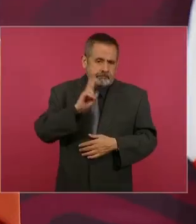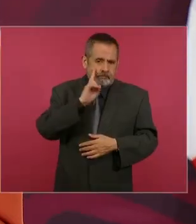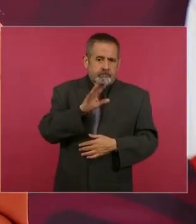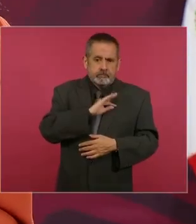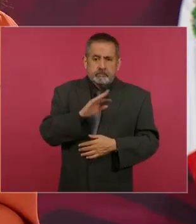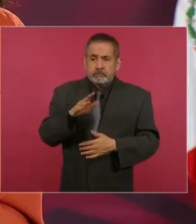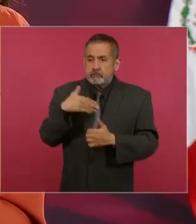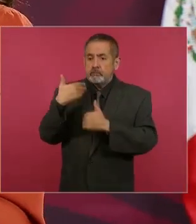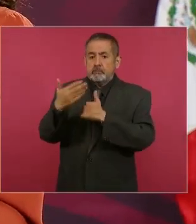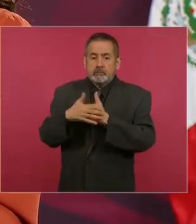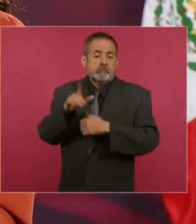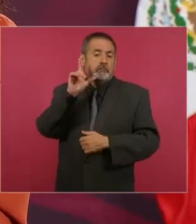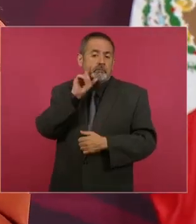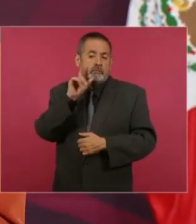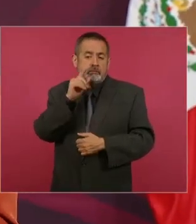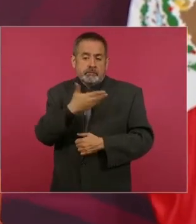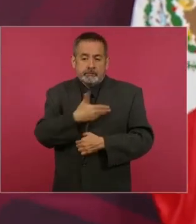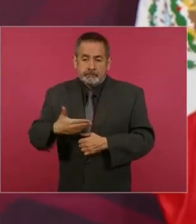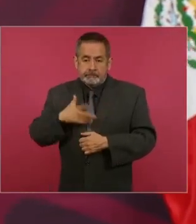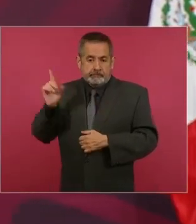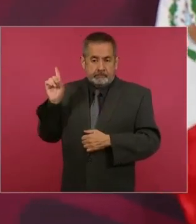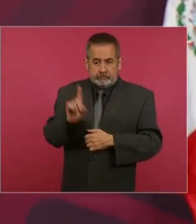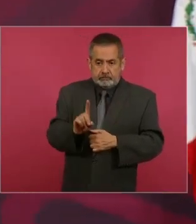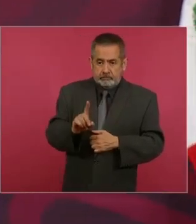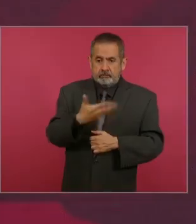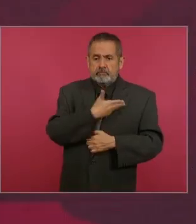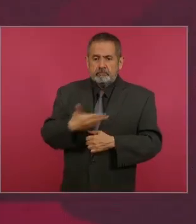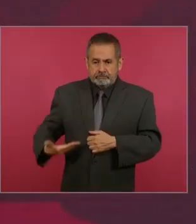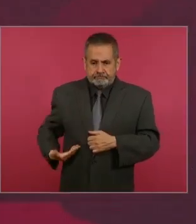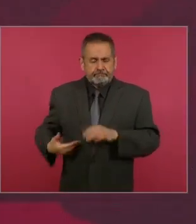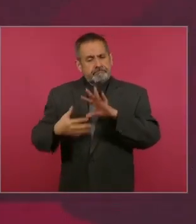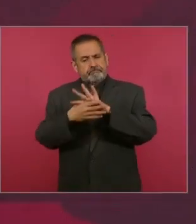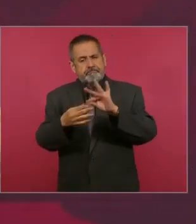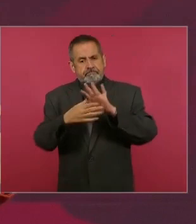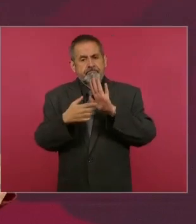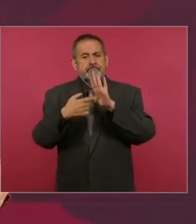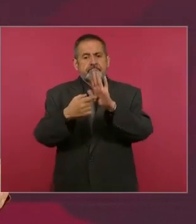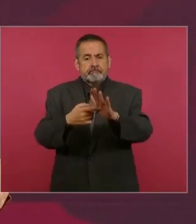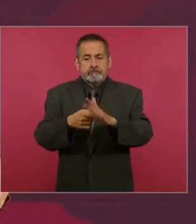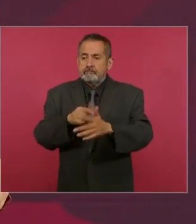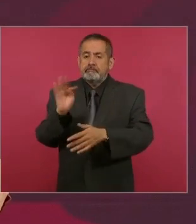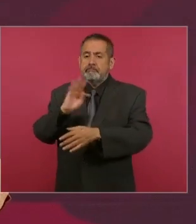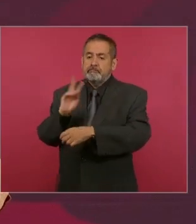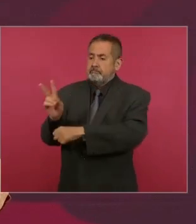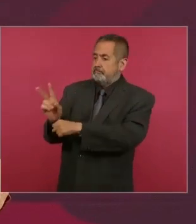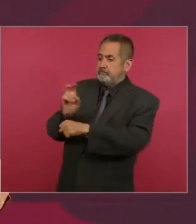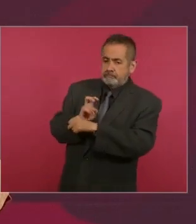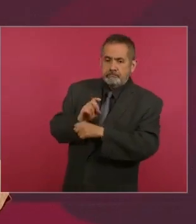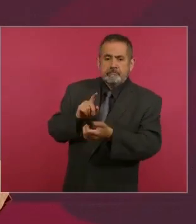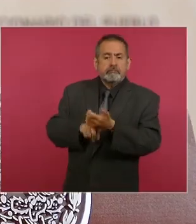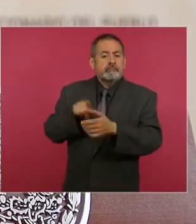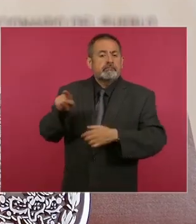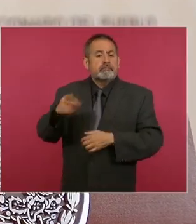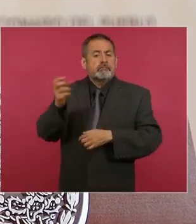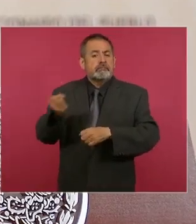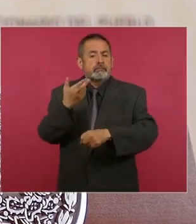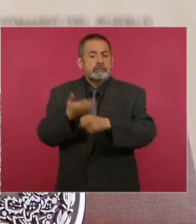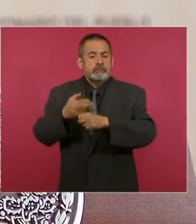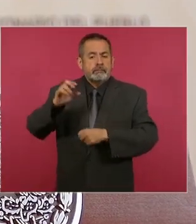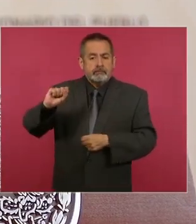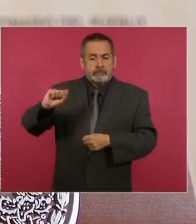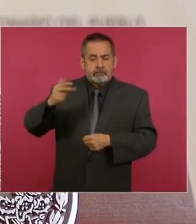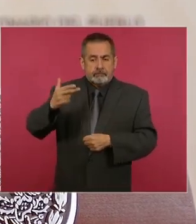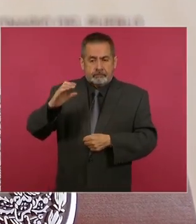el presidente a partir de mañana que retoma las conferencias, pues probablemente se pueda invitar al secretario de Hacienda para que pueda